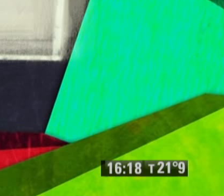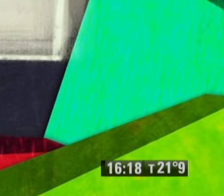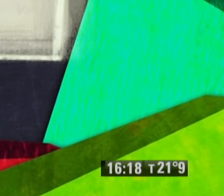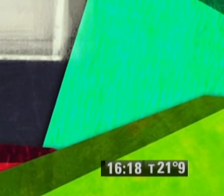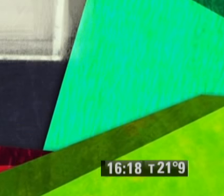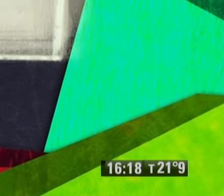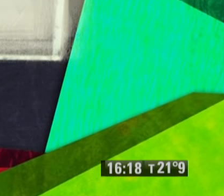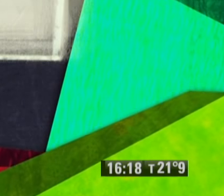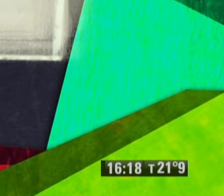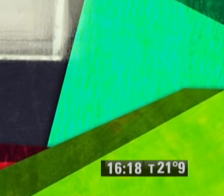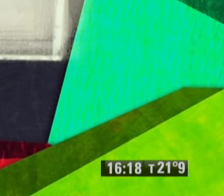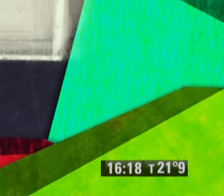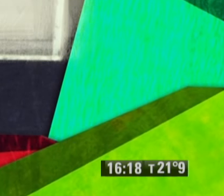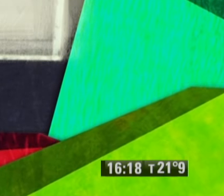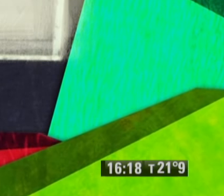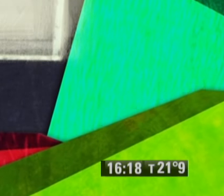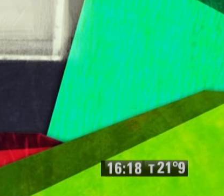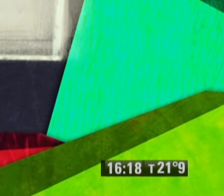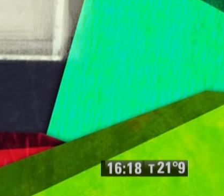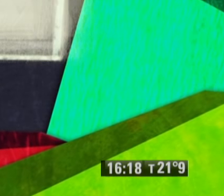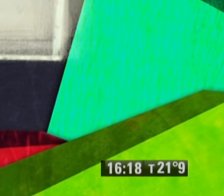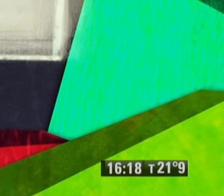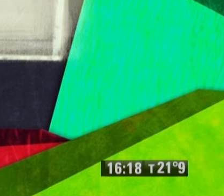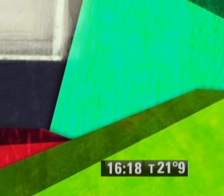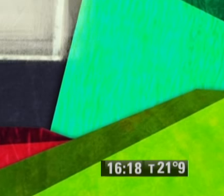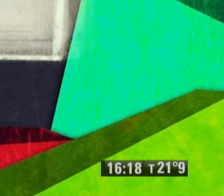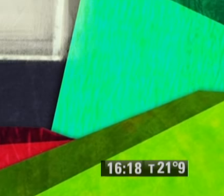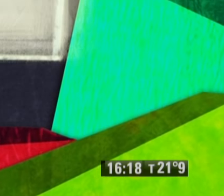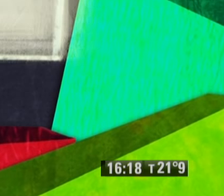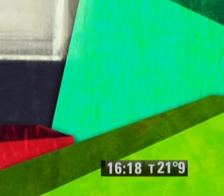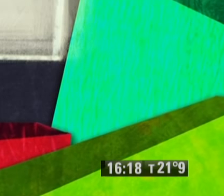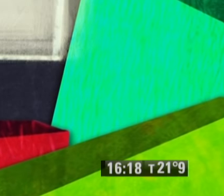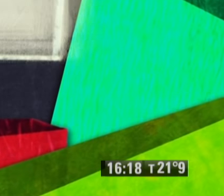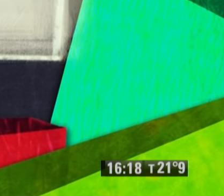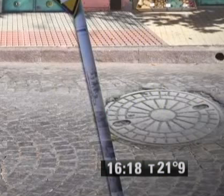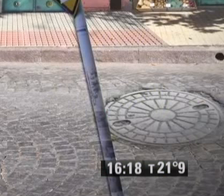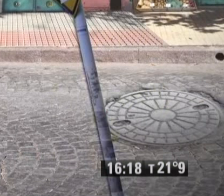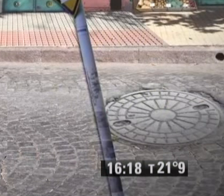Hoy presentamos... ¿Suerte? Para mí.